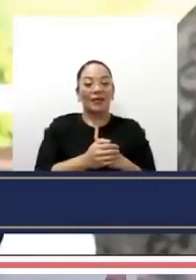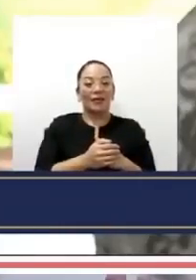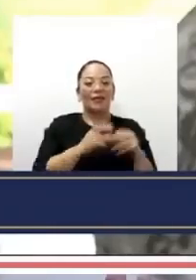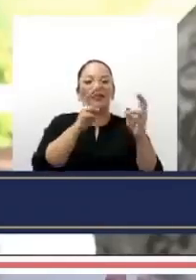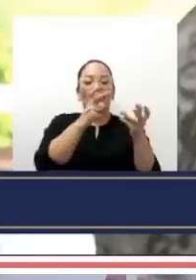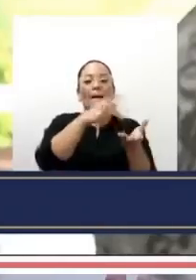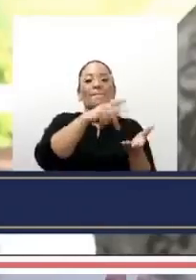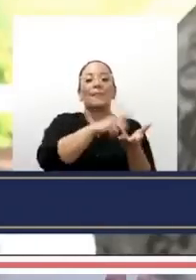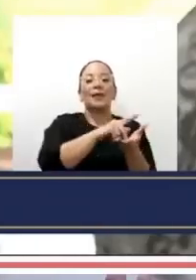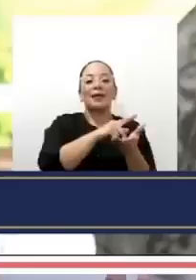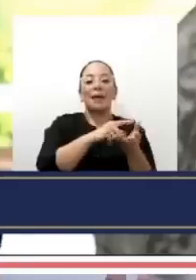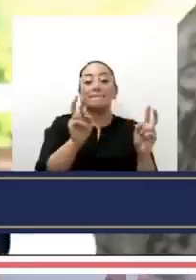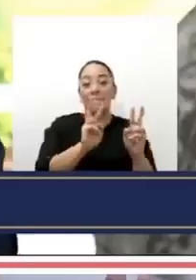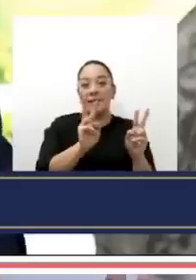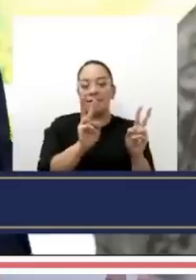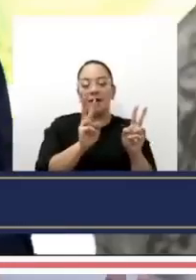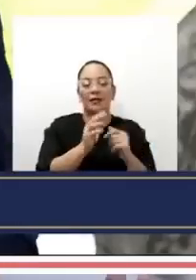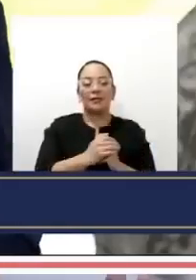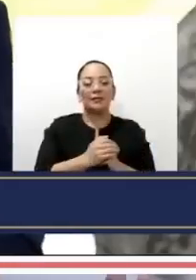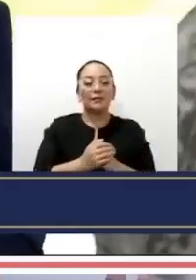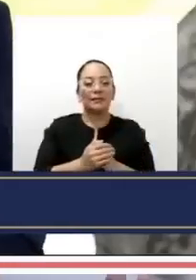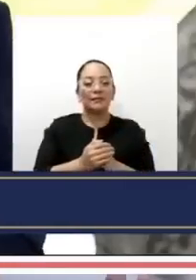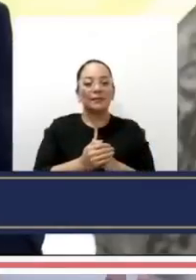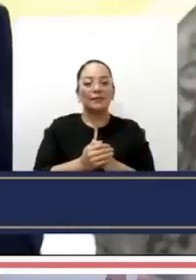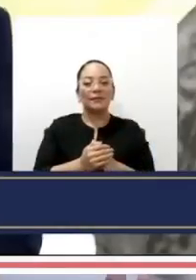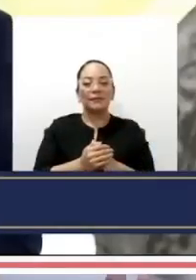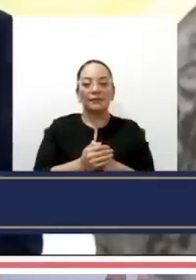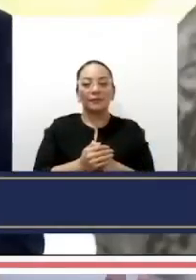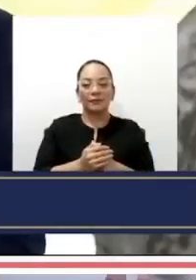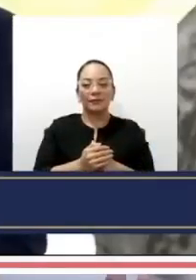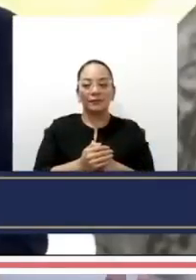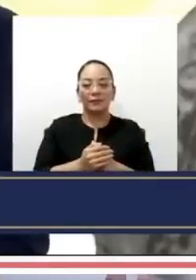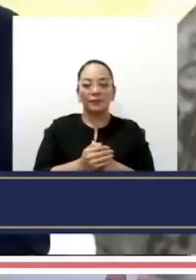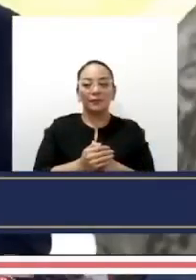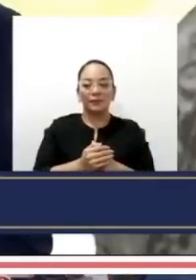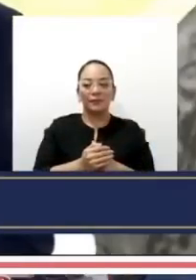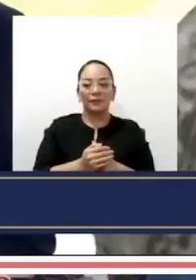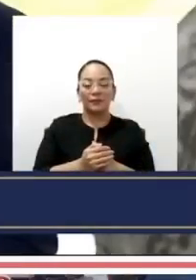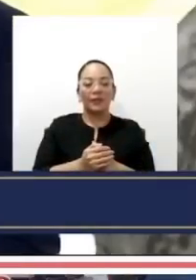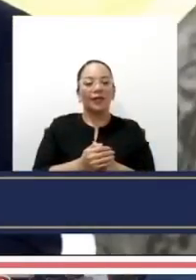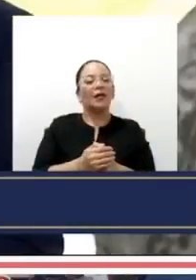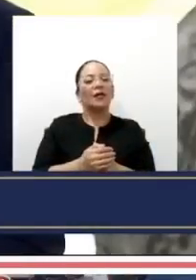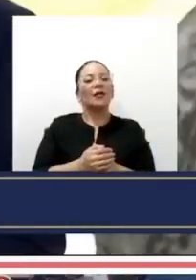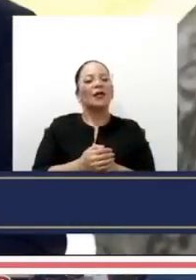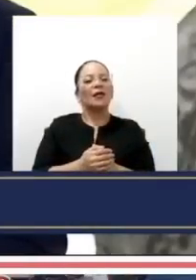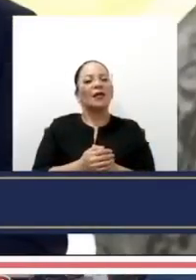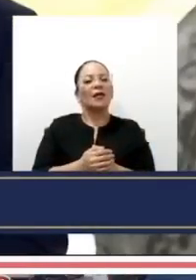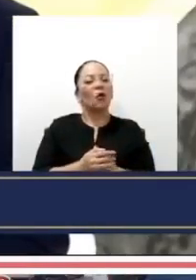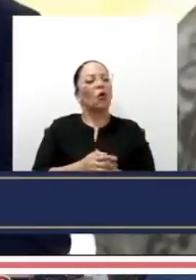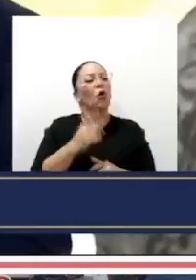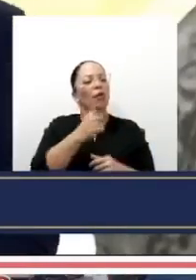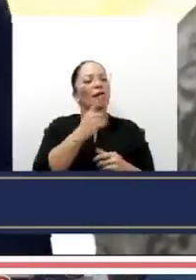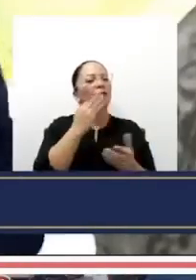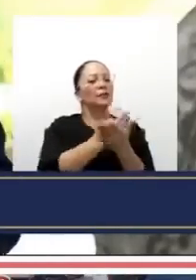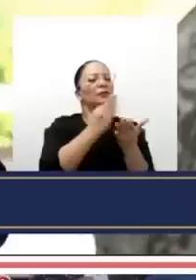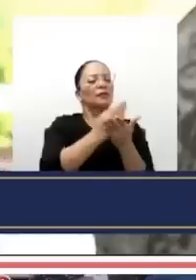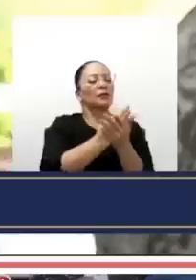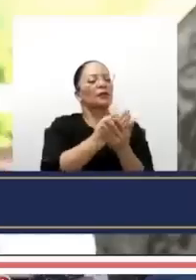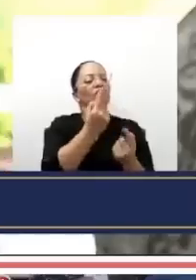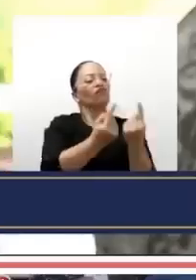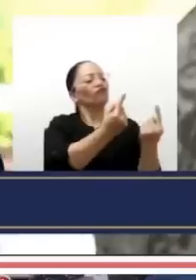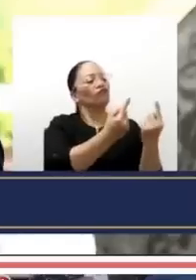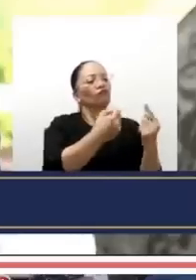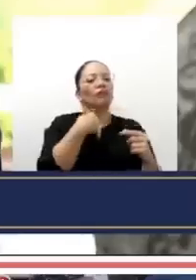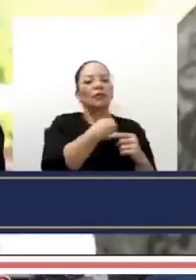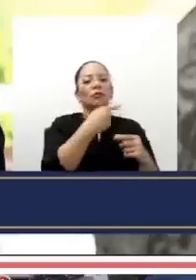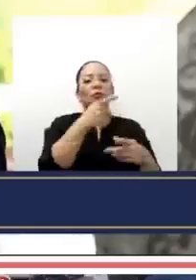Parque Viva. Ajá. Y entonces ordenan testimoniar piezas contra todos los ministros que participaron en lo de